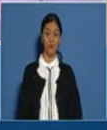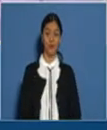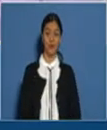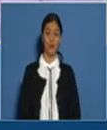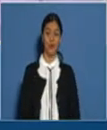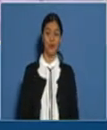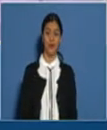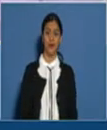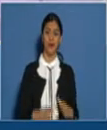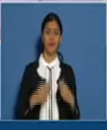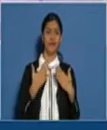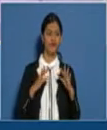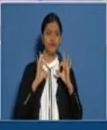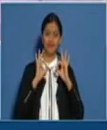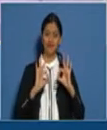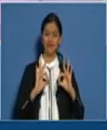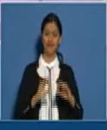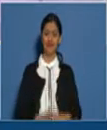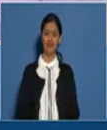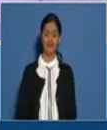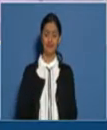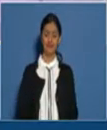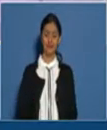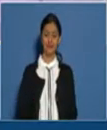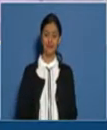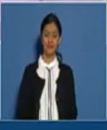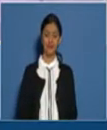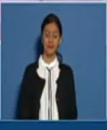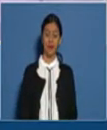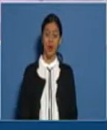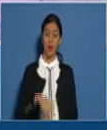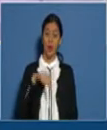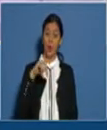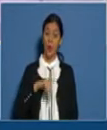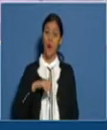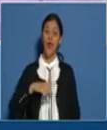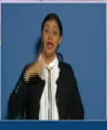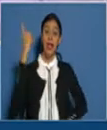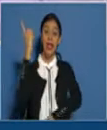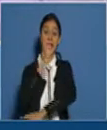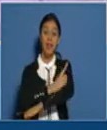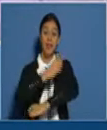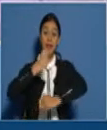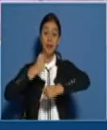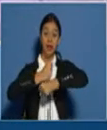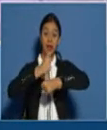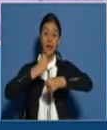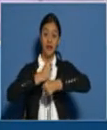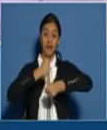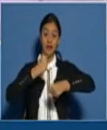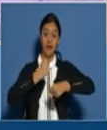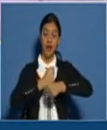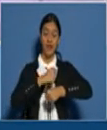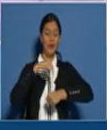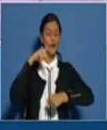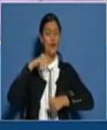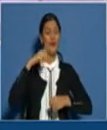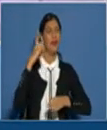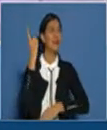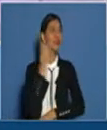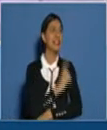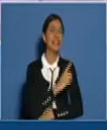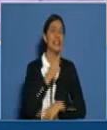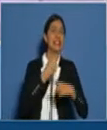gracias. Bastante bien por el momento. Oiga, hoy estamos en el Día del Trabajador, un Día del Trabajador distinto para